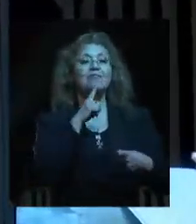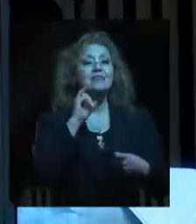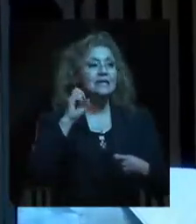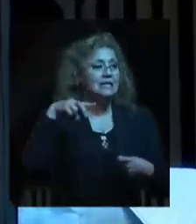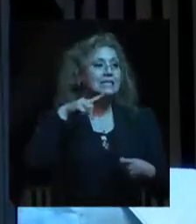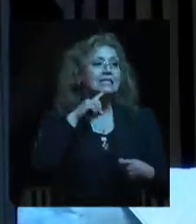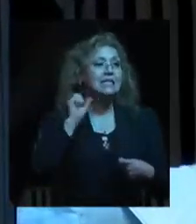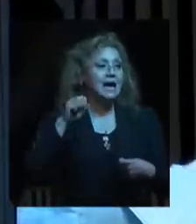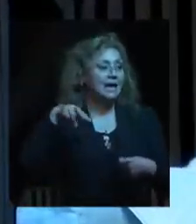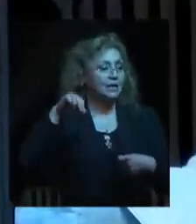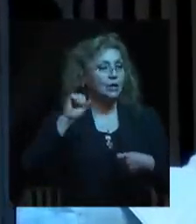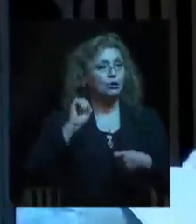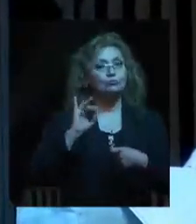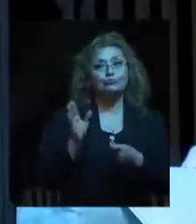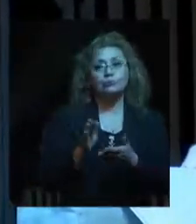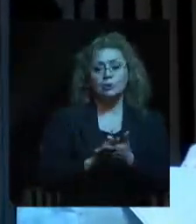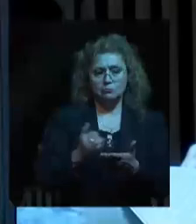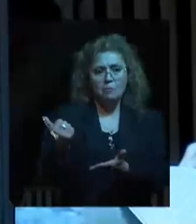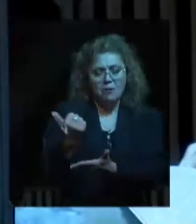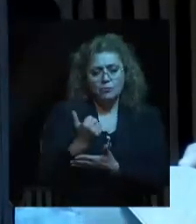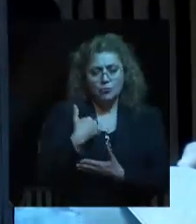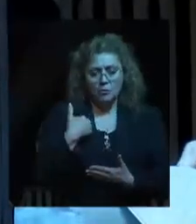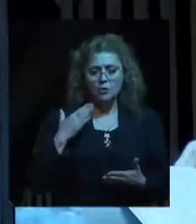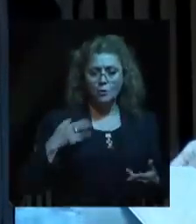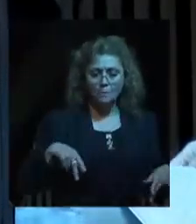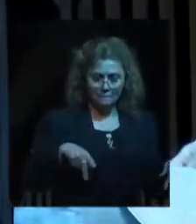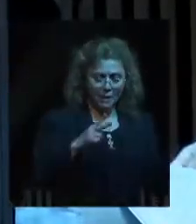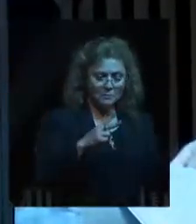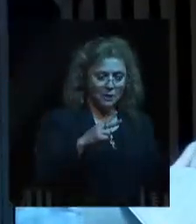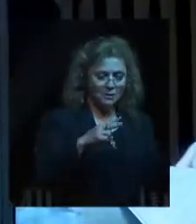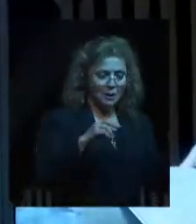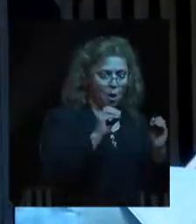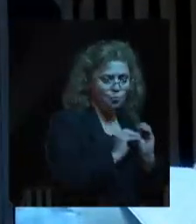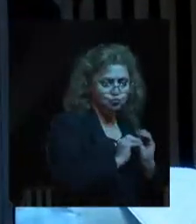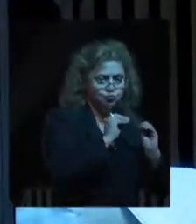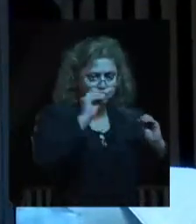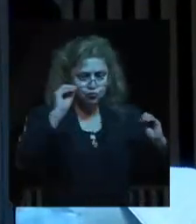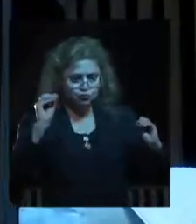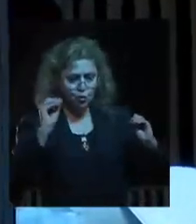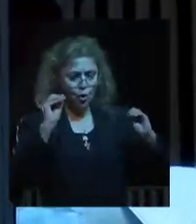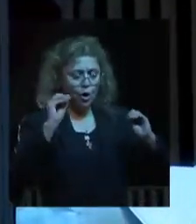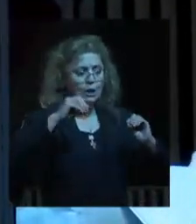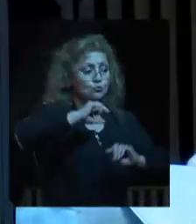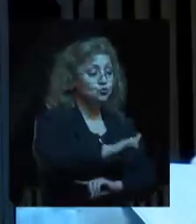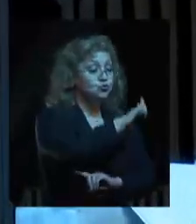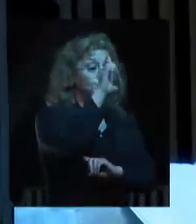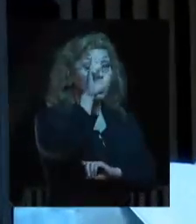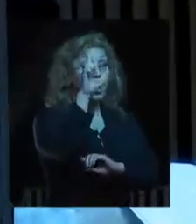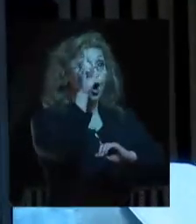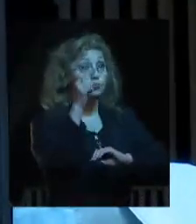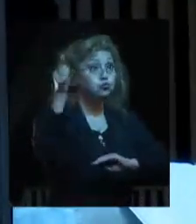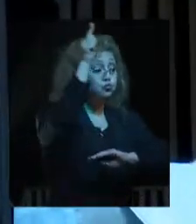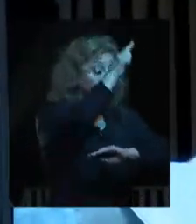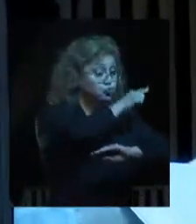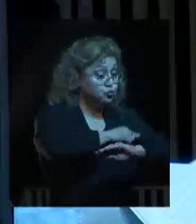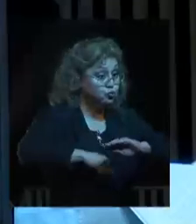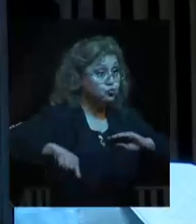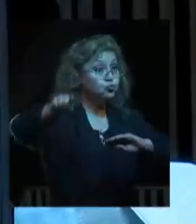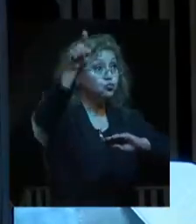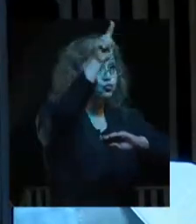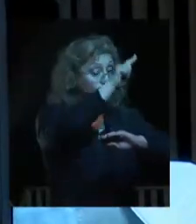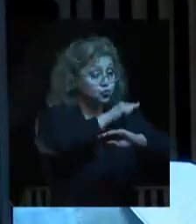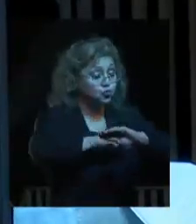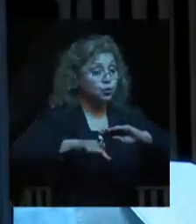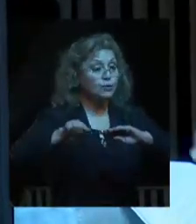para armar una cuestión que es como una especie de transatlántico que esté dando vuelta alrededor del sol. Entonces yo creo que,